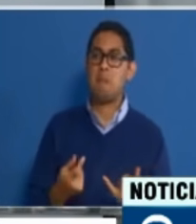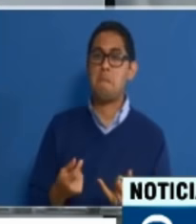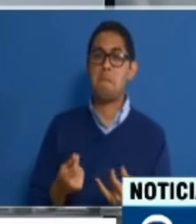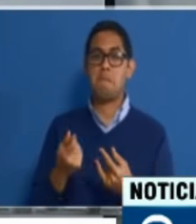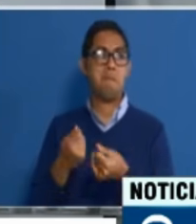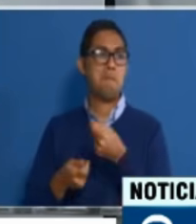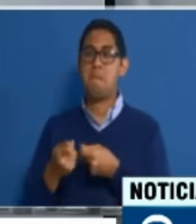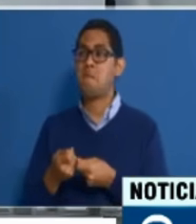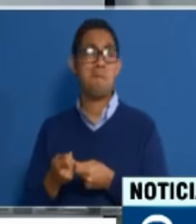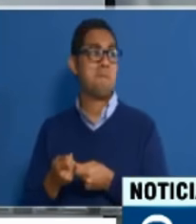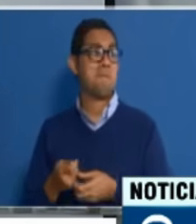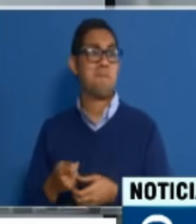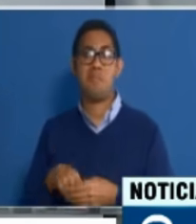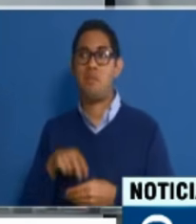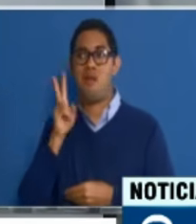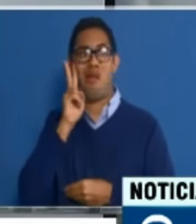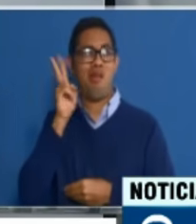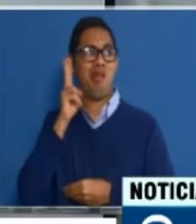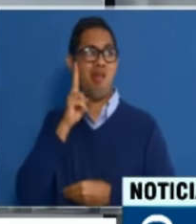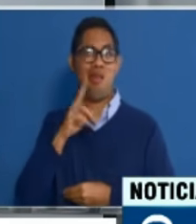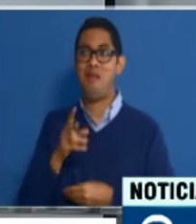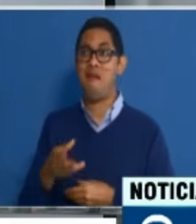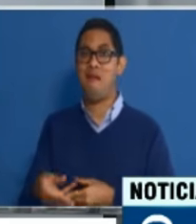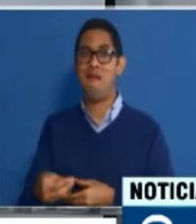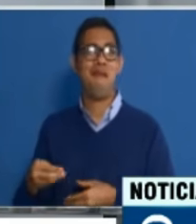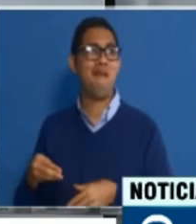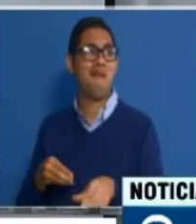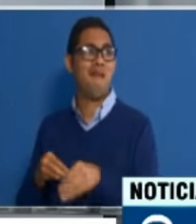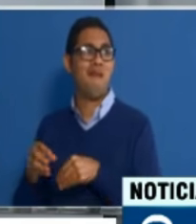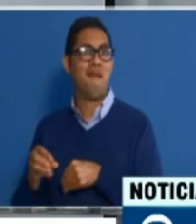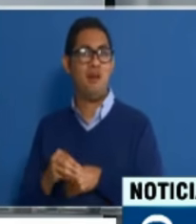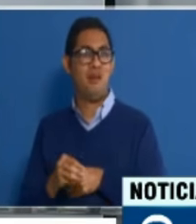no pueden permanecer y ser parte de este equipo.